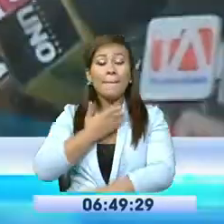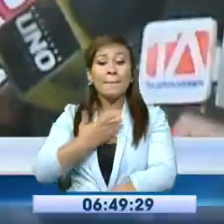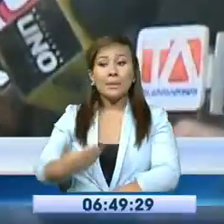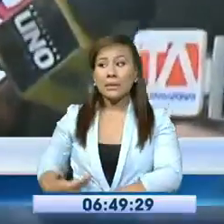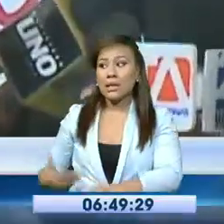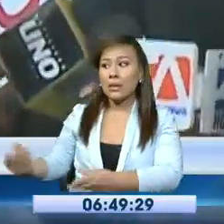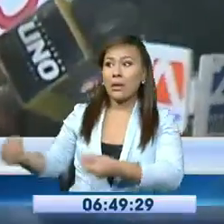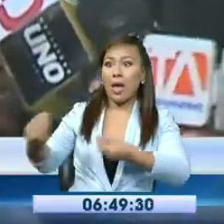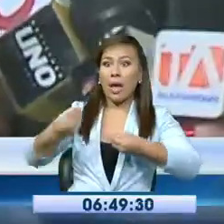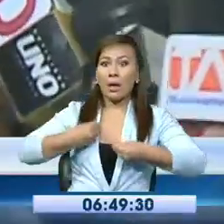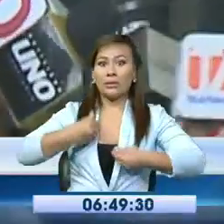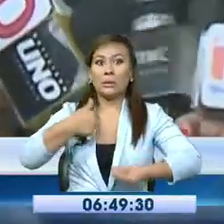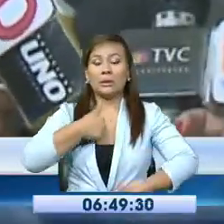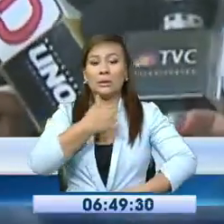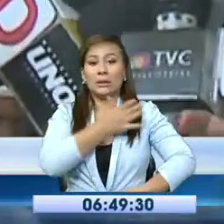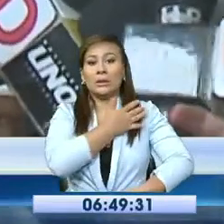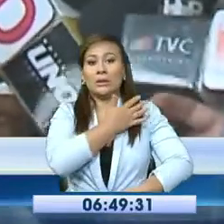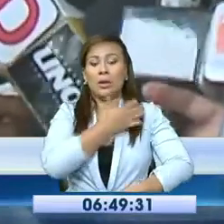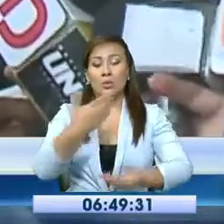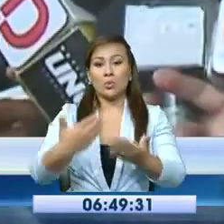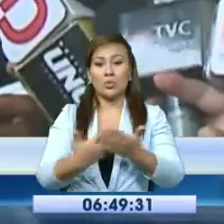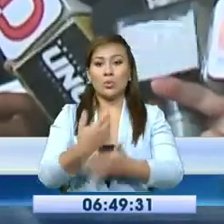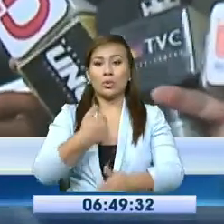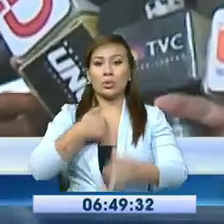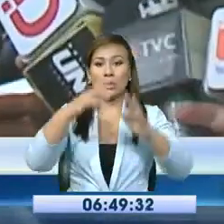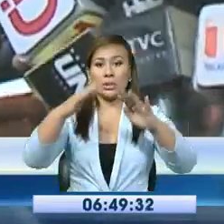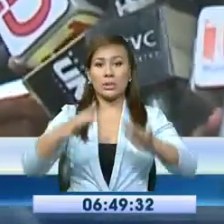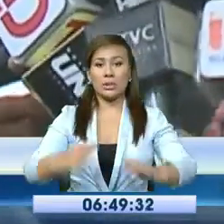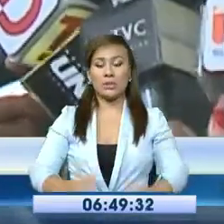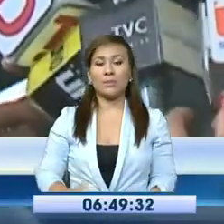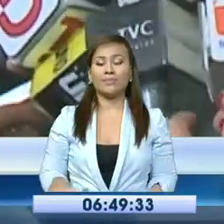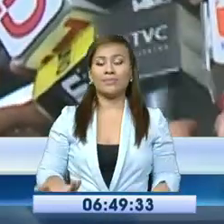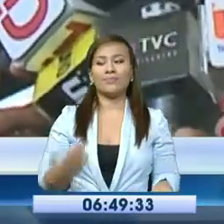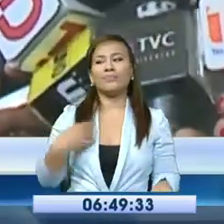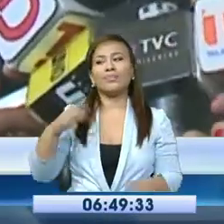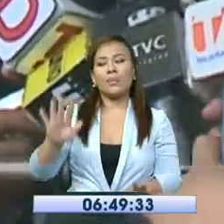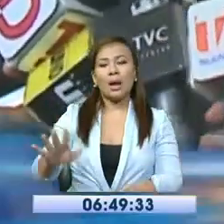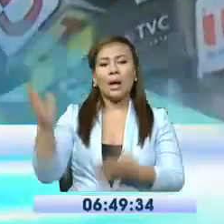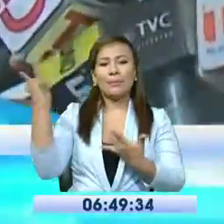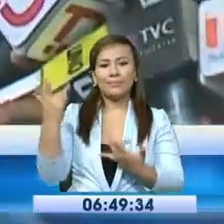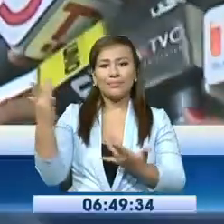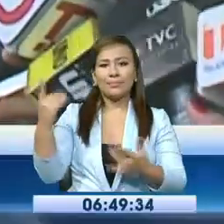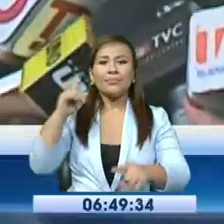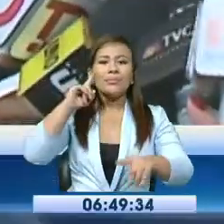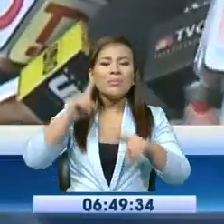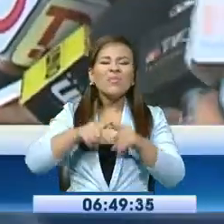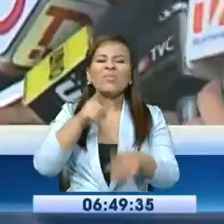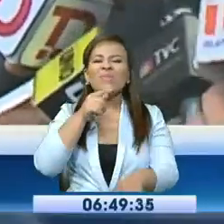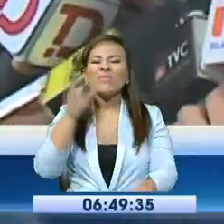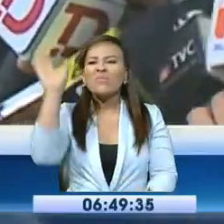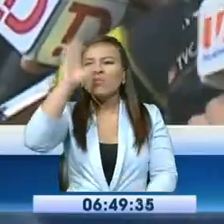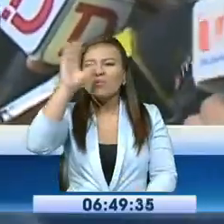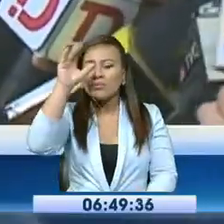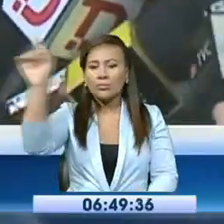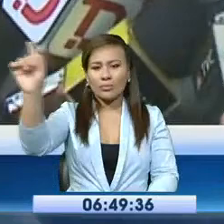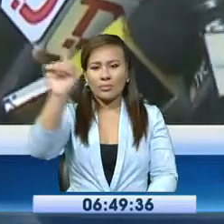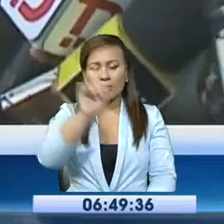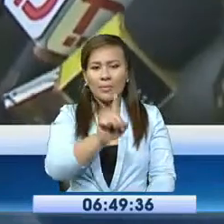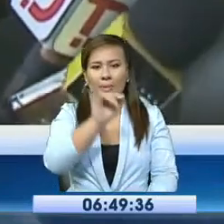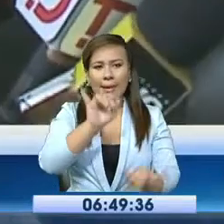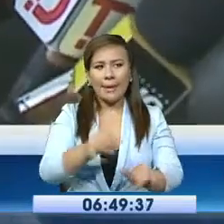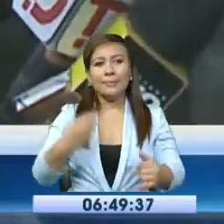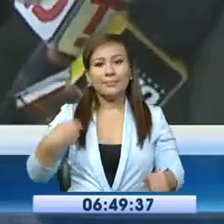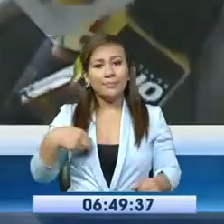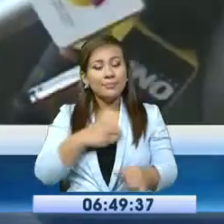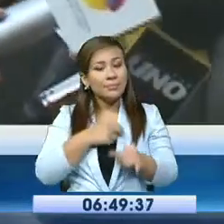hacerme cargo también de la Secretaría General de la Presidencia mientras se toman las definiciones definitivas para titularizar en el puesto. Si continuamos